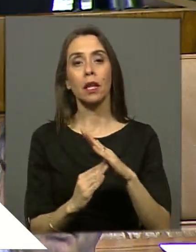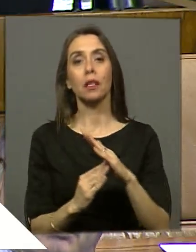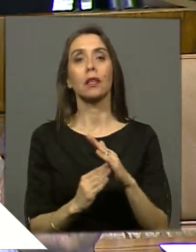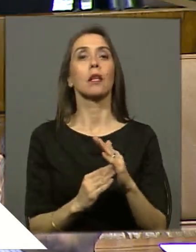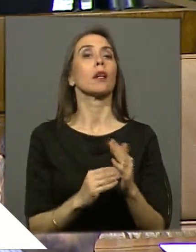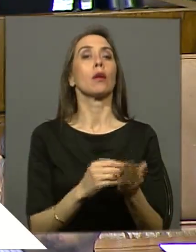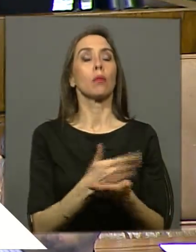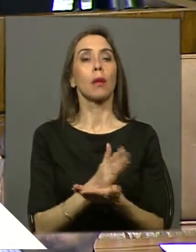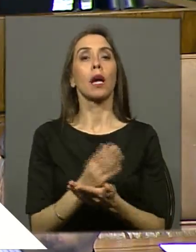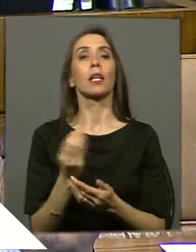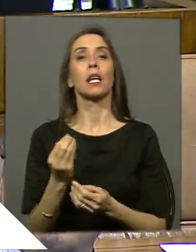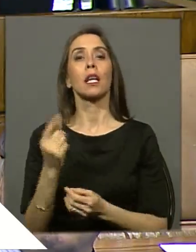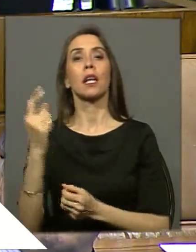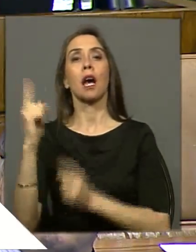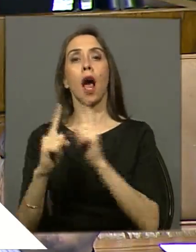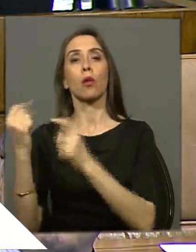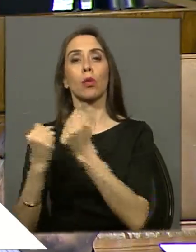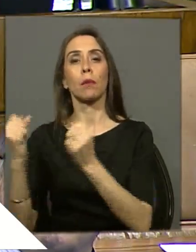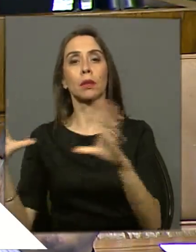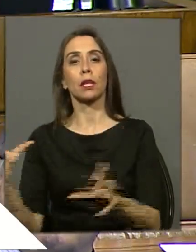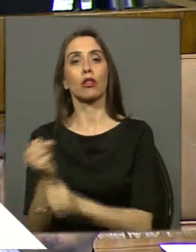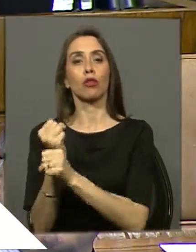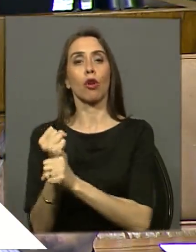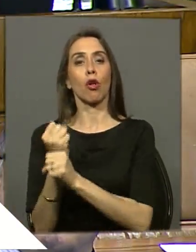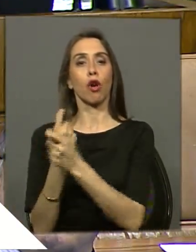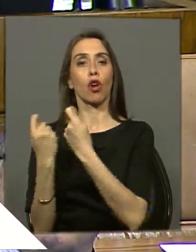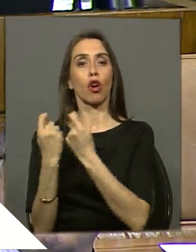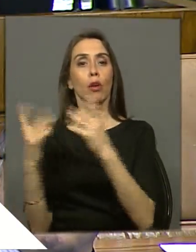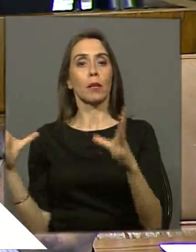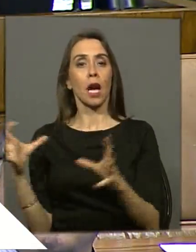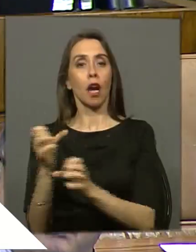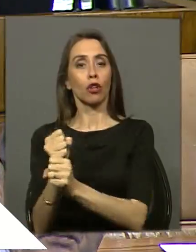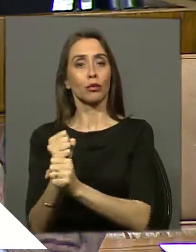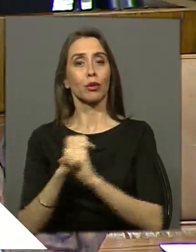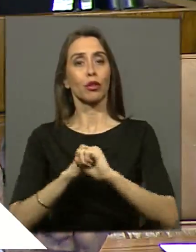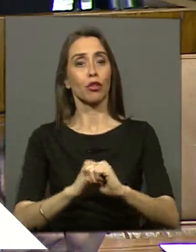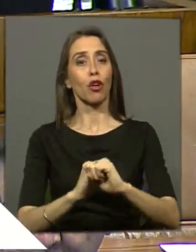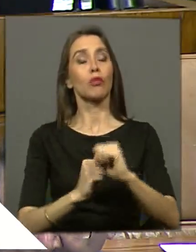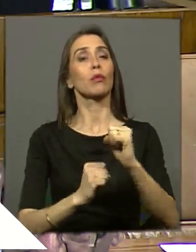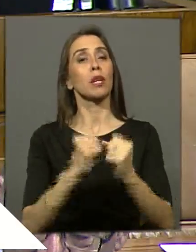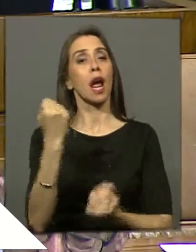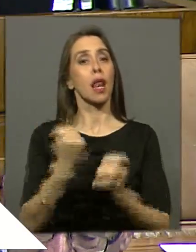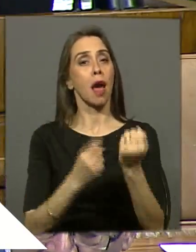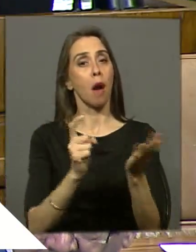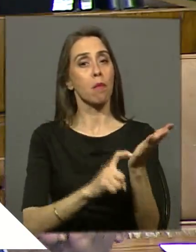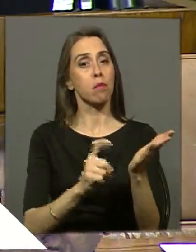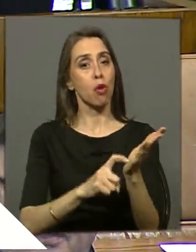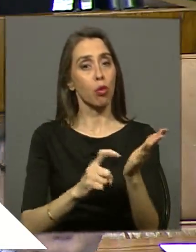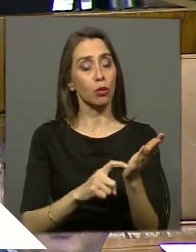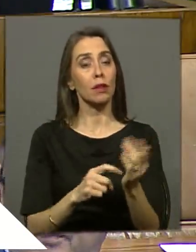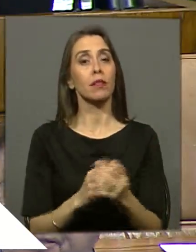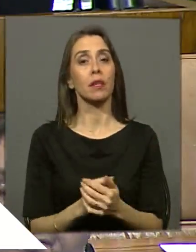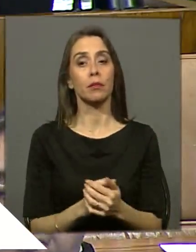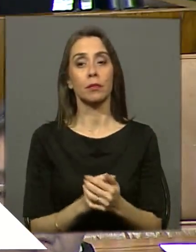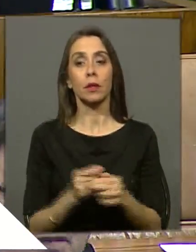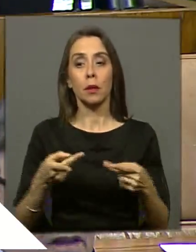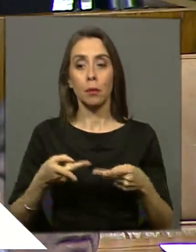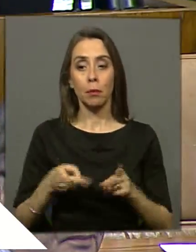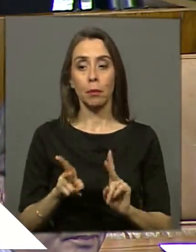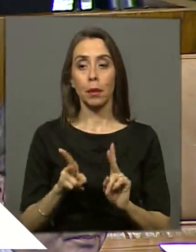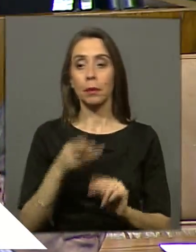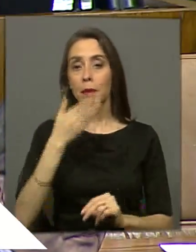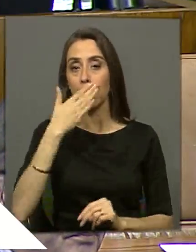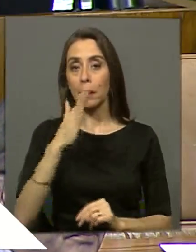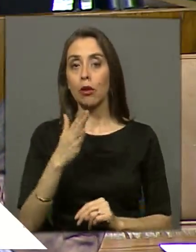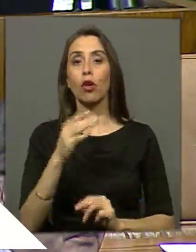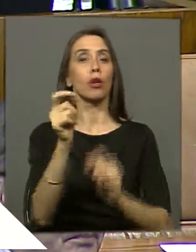contra la concentración económica nosotros creemos que la concentración económica atenta contra la productividad y también algo que nos permita mejorar también